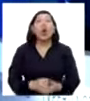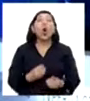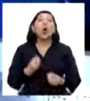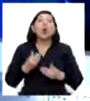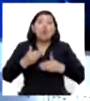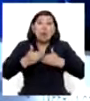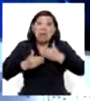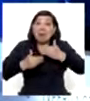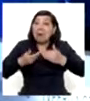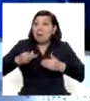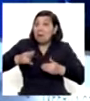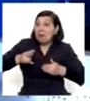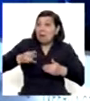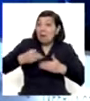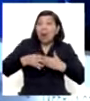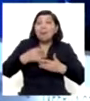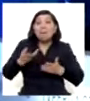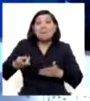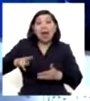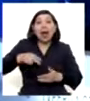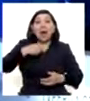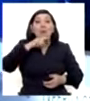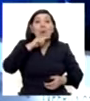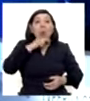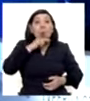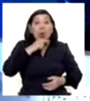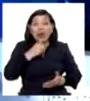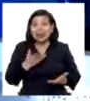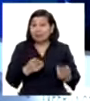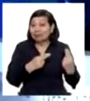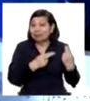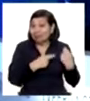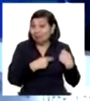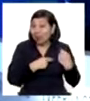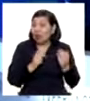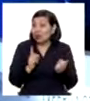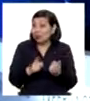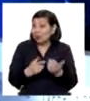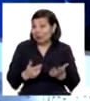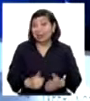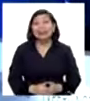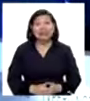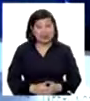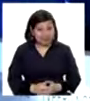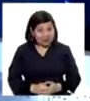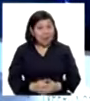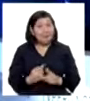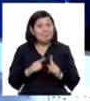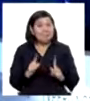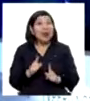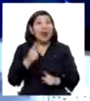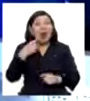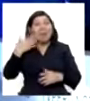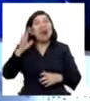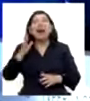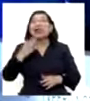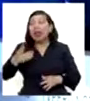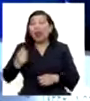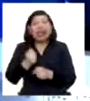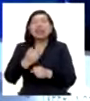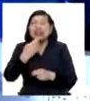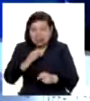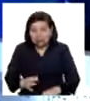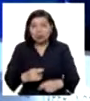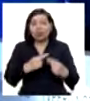cómo han ido creciendo en la cantidad de mujeres y en cargos que tradicionalmente son para los hombres, ¿no? Y más en el